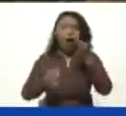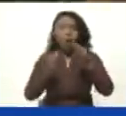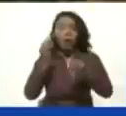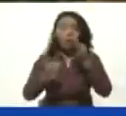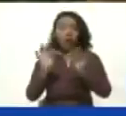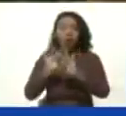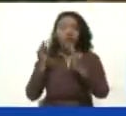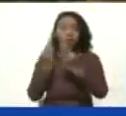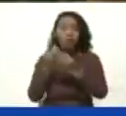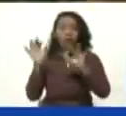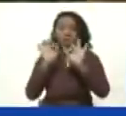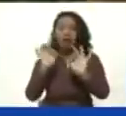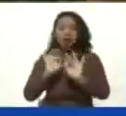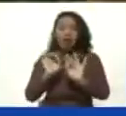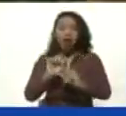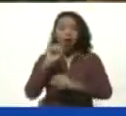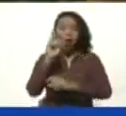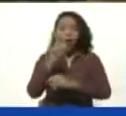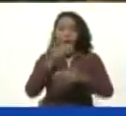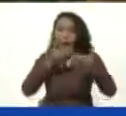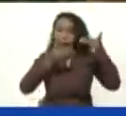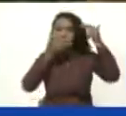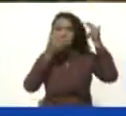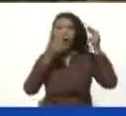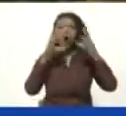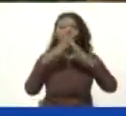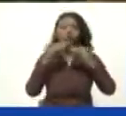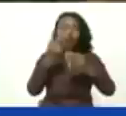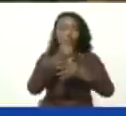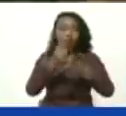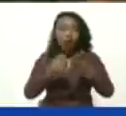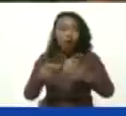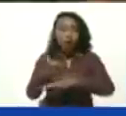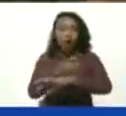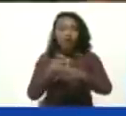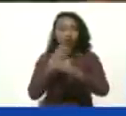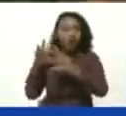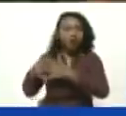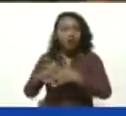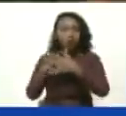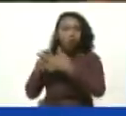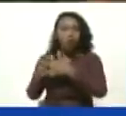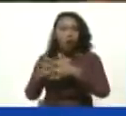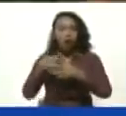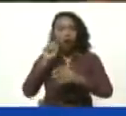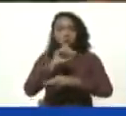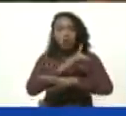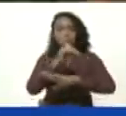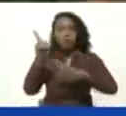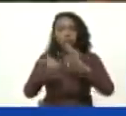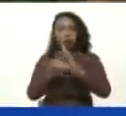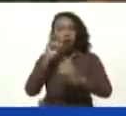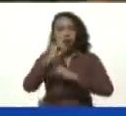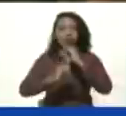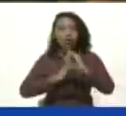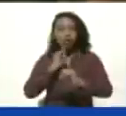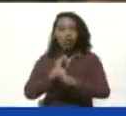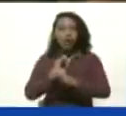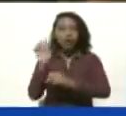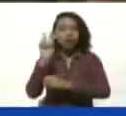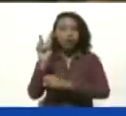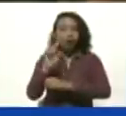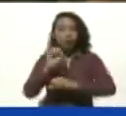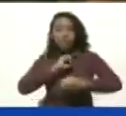la familia ni a nadie. Un secuestro en toda la línea del gobierno de Estados Unidos para un diplomático internacional. Venezuela